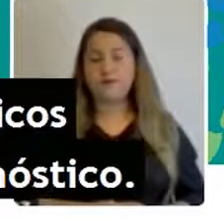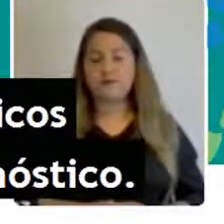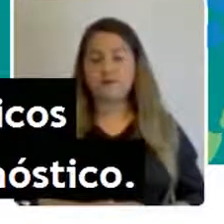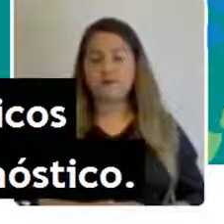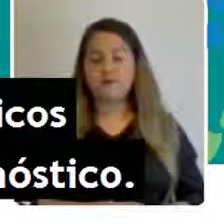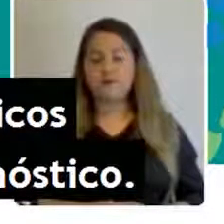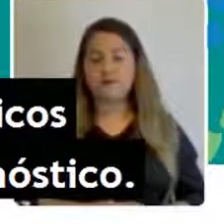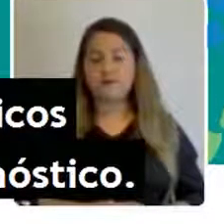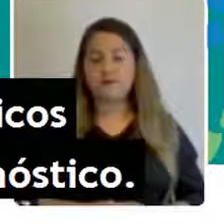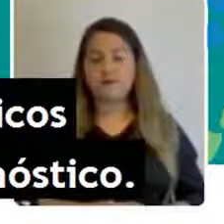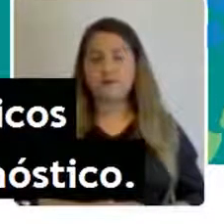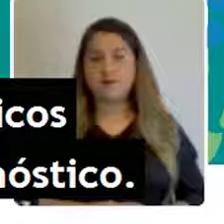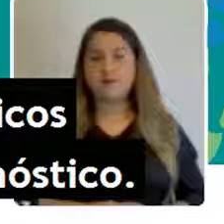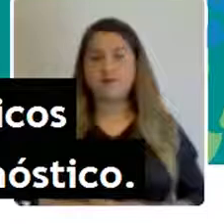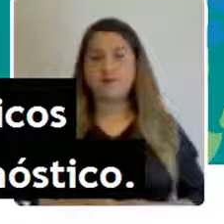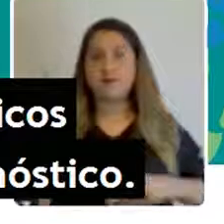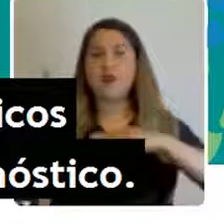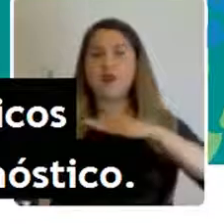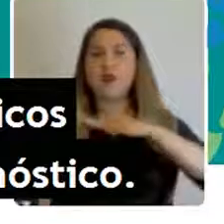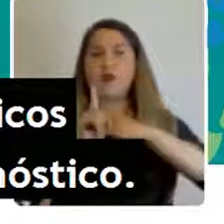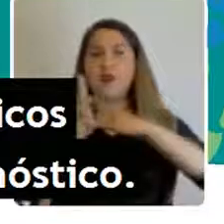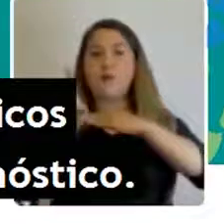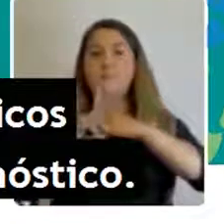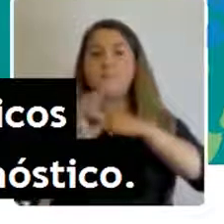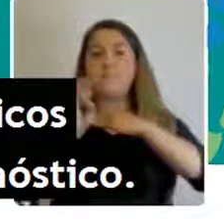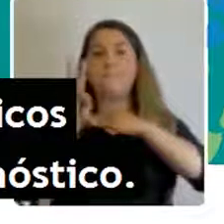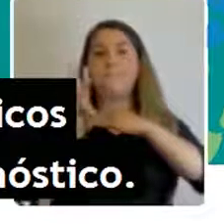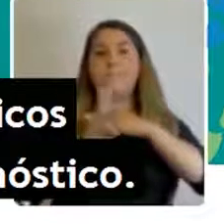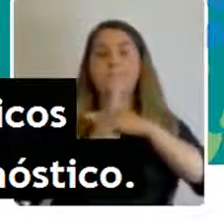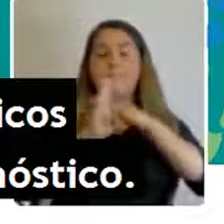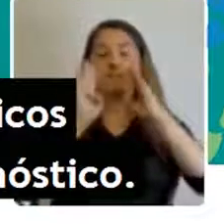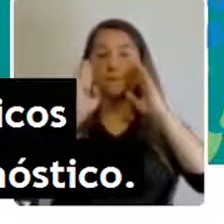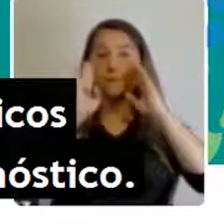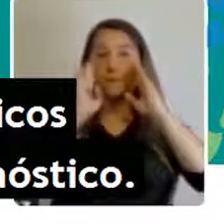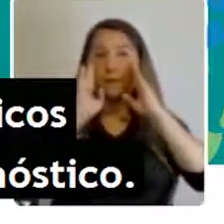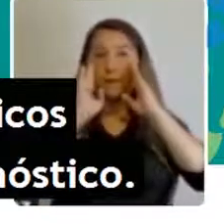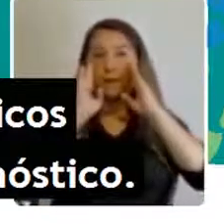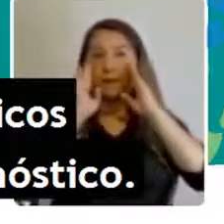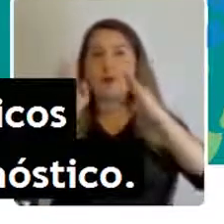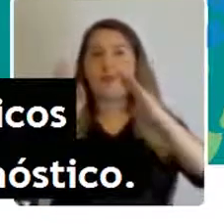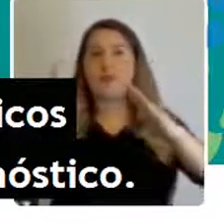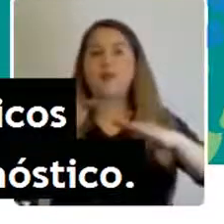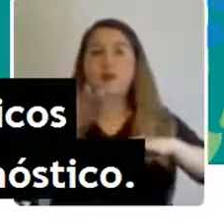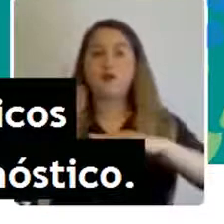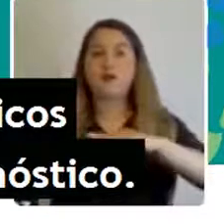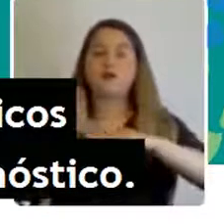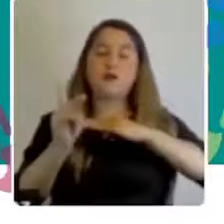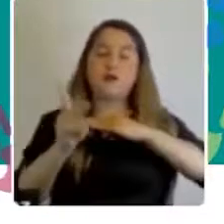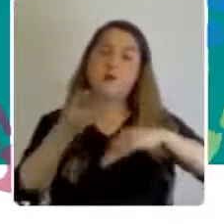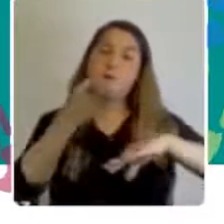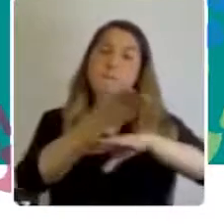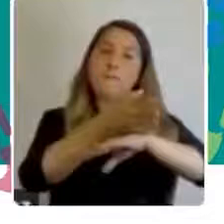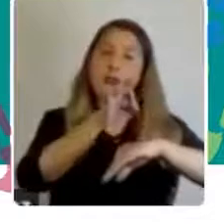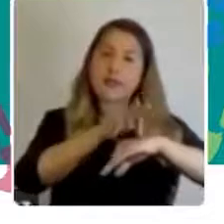Los pacientes visitan a numerosos médicos generales, luego especialistas para un diagnóstico.